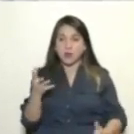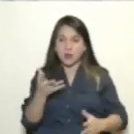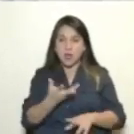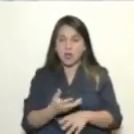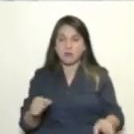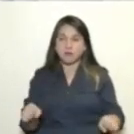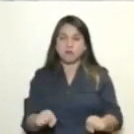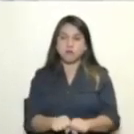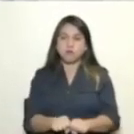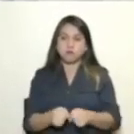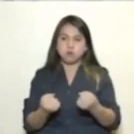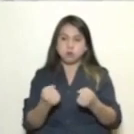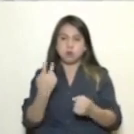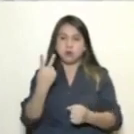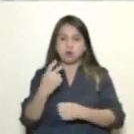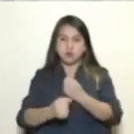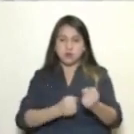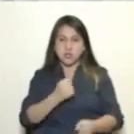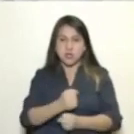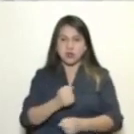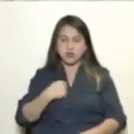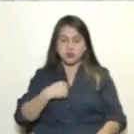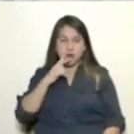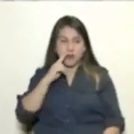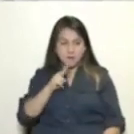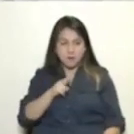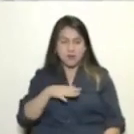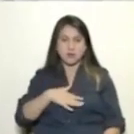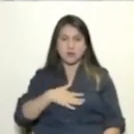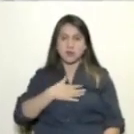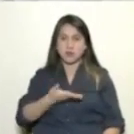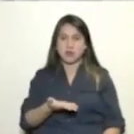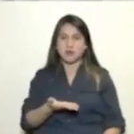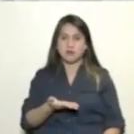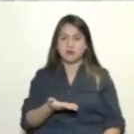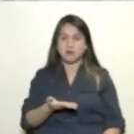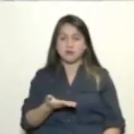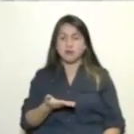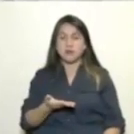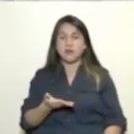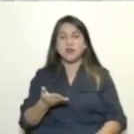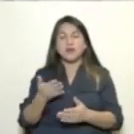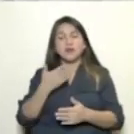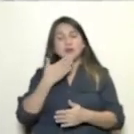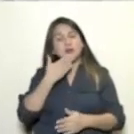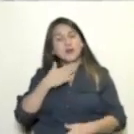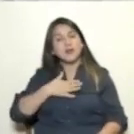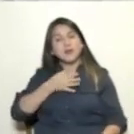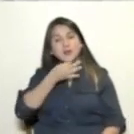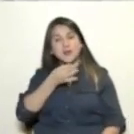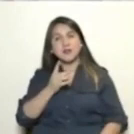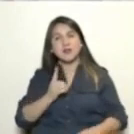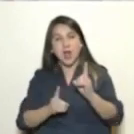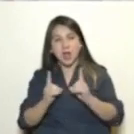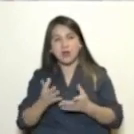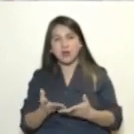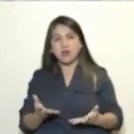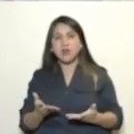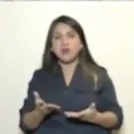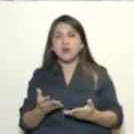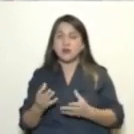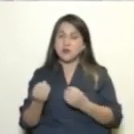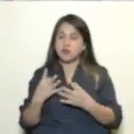ruptura, ¿verdad? Es de 2 años, la vi, la sentí. O sea, ahora, quiero decir también algo que lo he